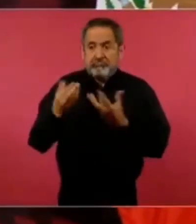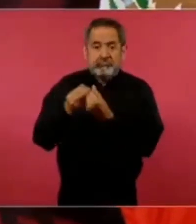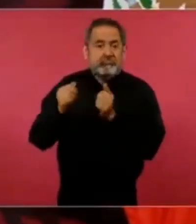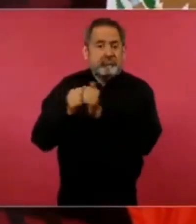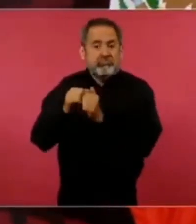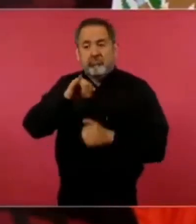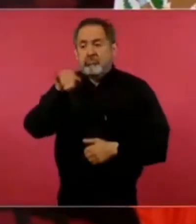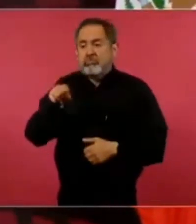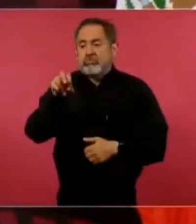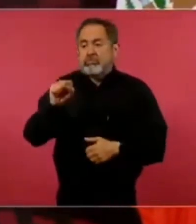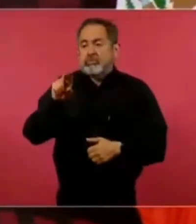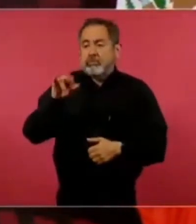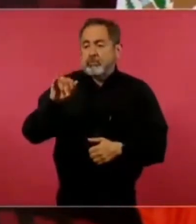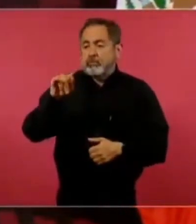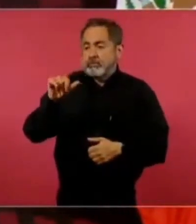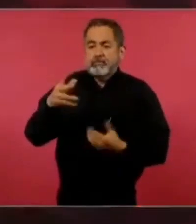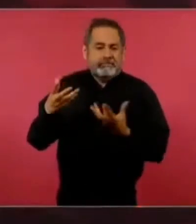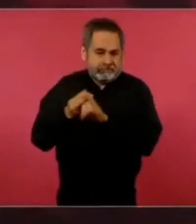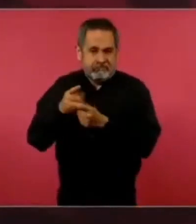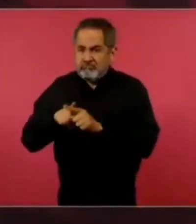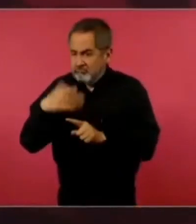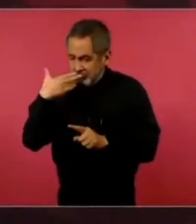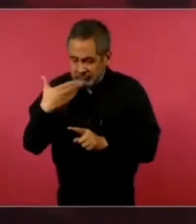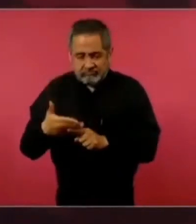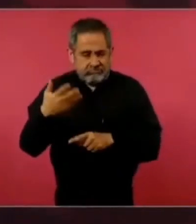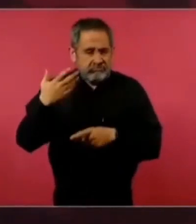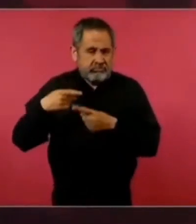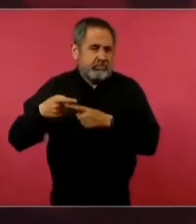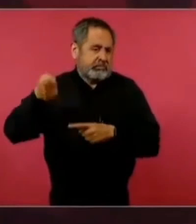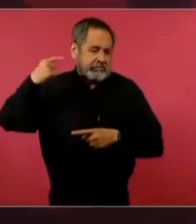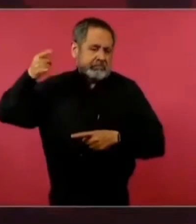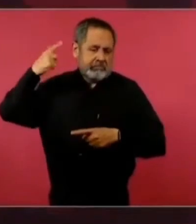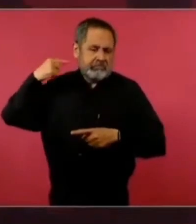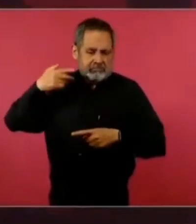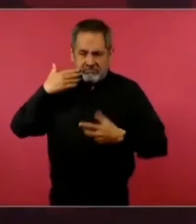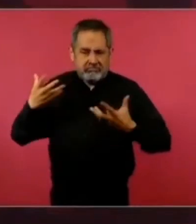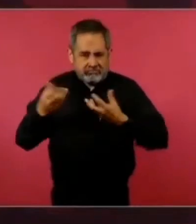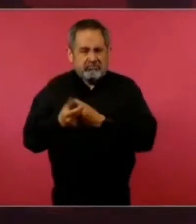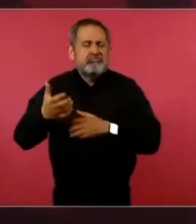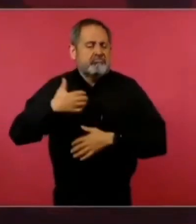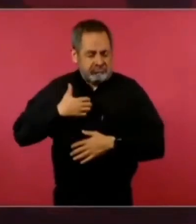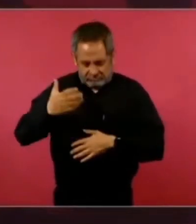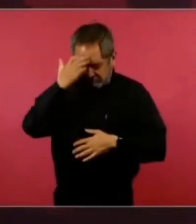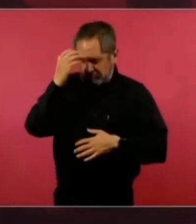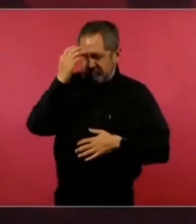los jesuitas de antes los conocí,